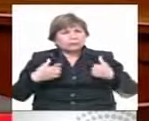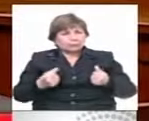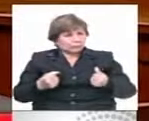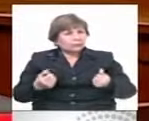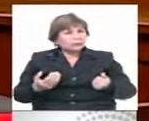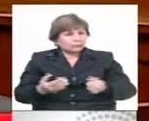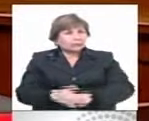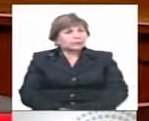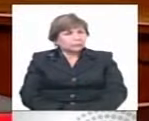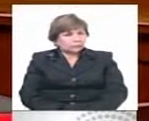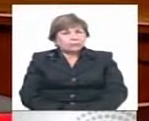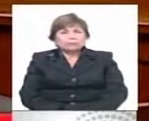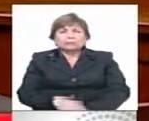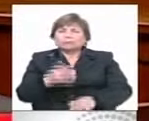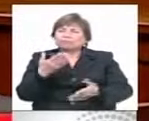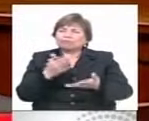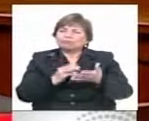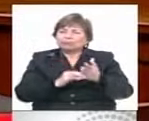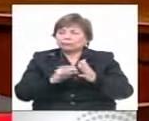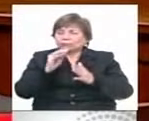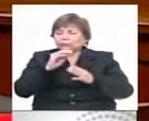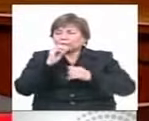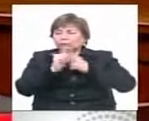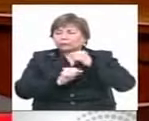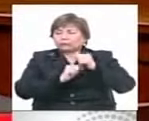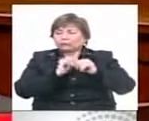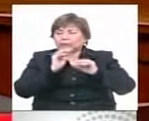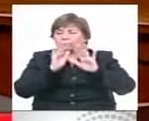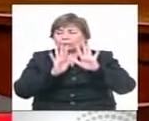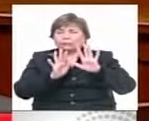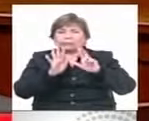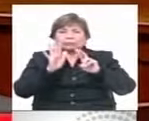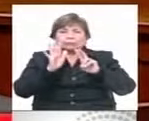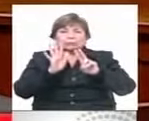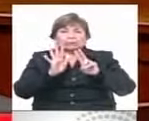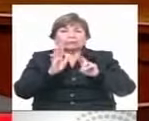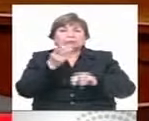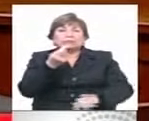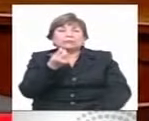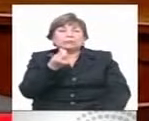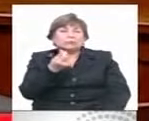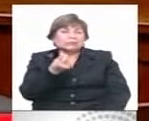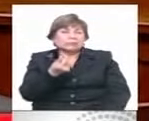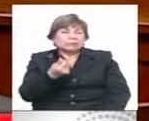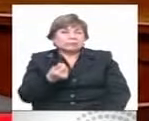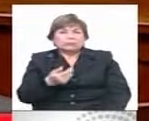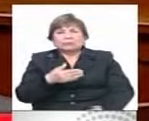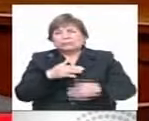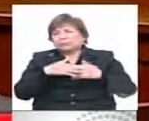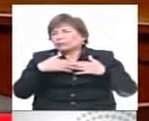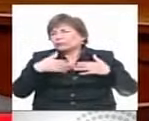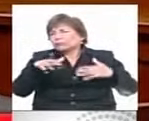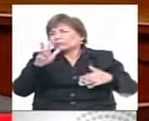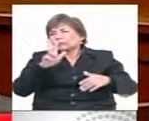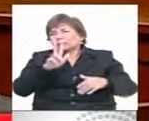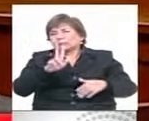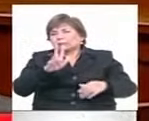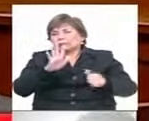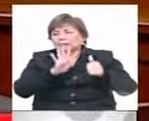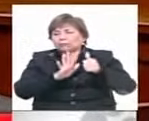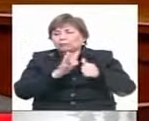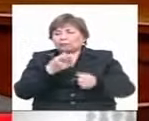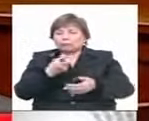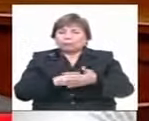es de un per cápita anual de 17 soles, lejos de los 36 soles del